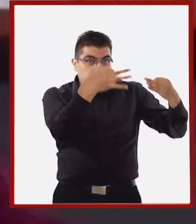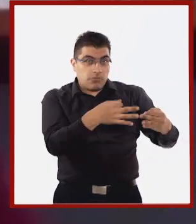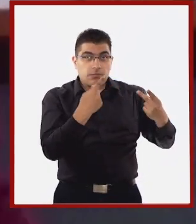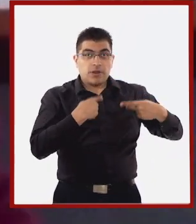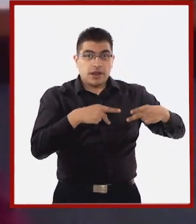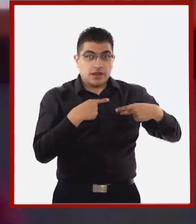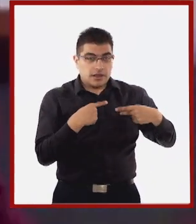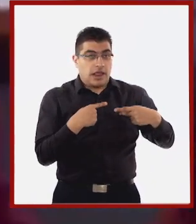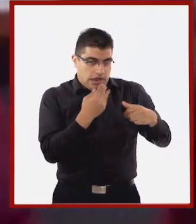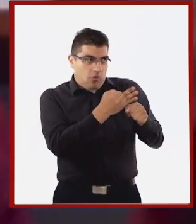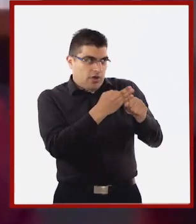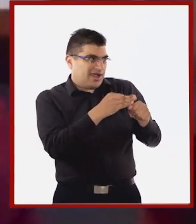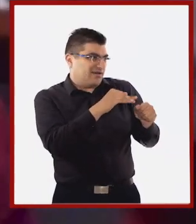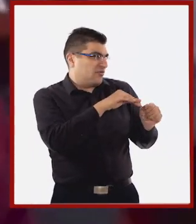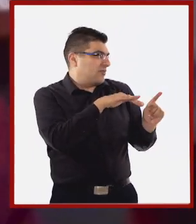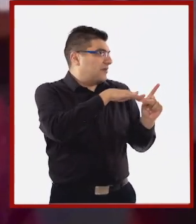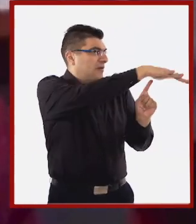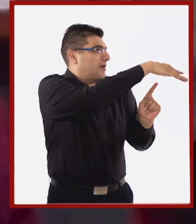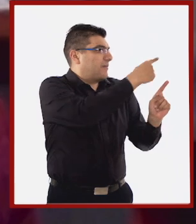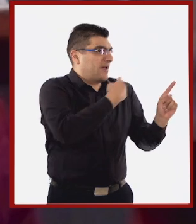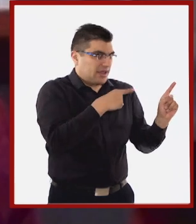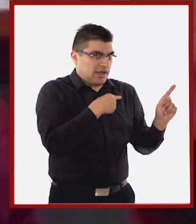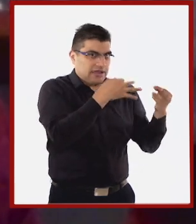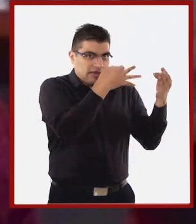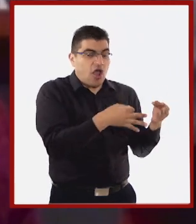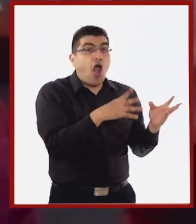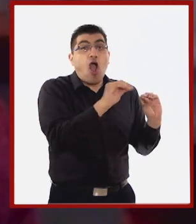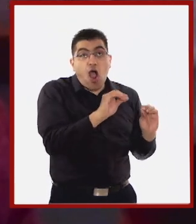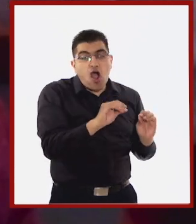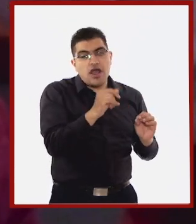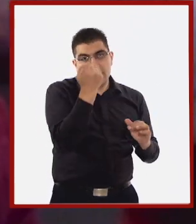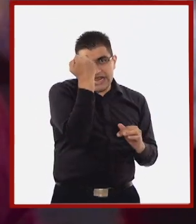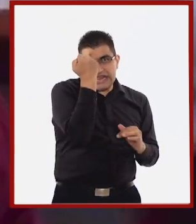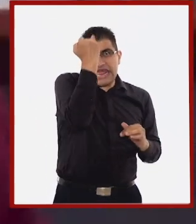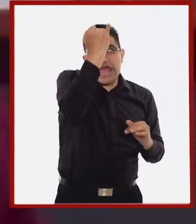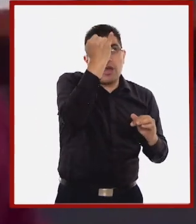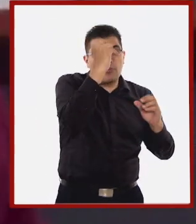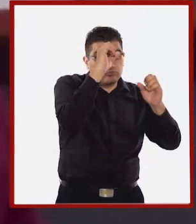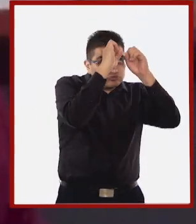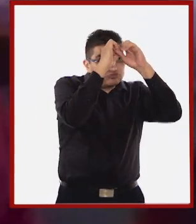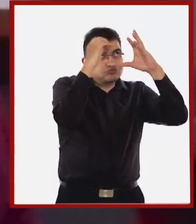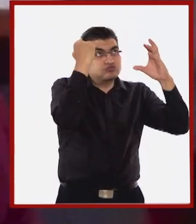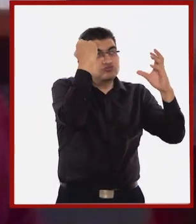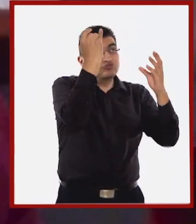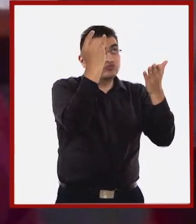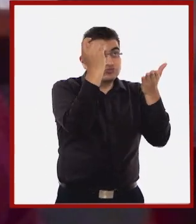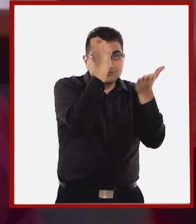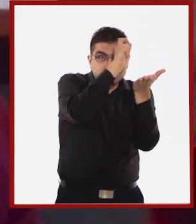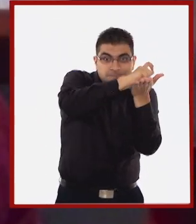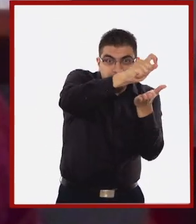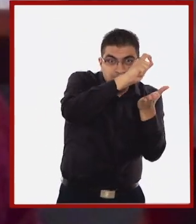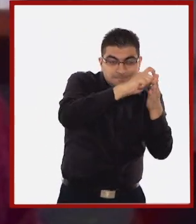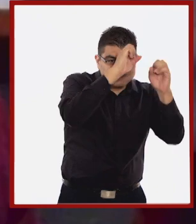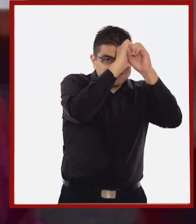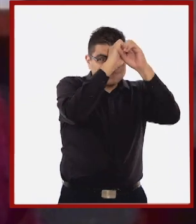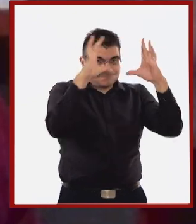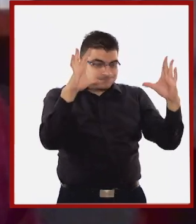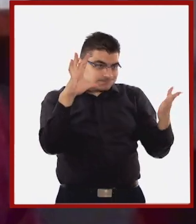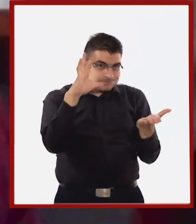que habita en el mundo circundante, o una persona que habita, un ser que habita en el mundo de